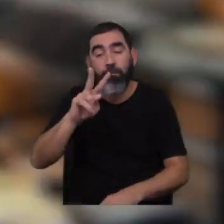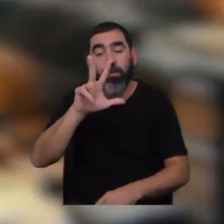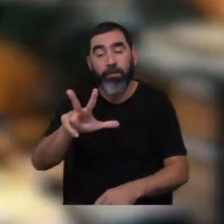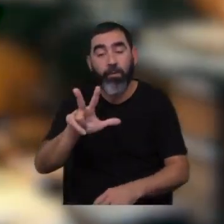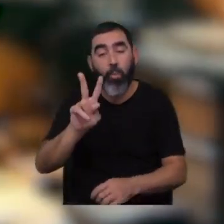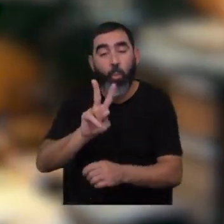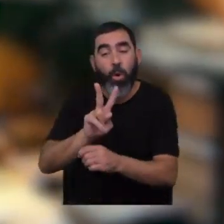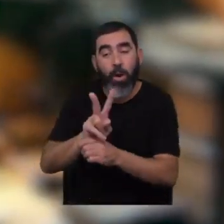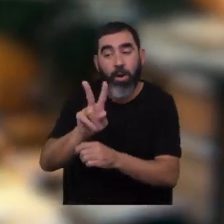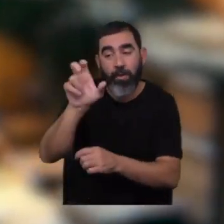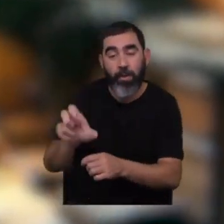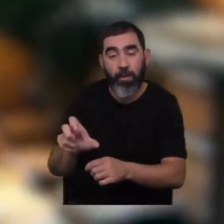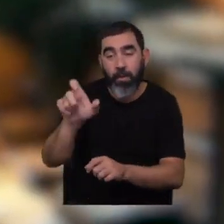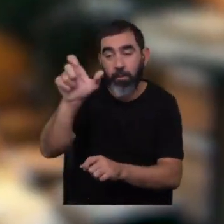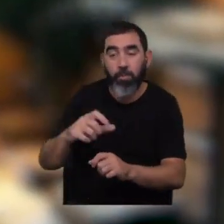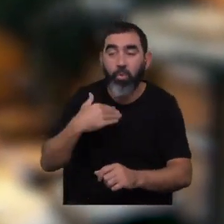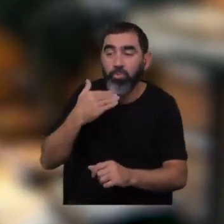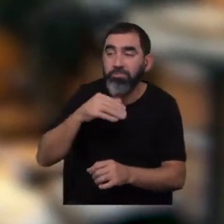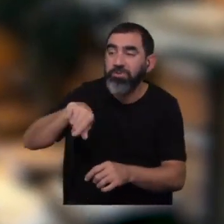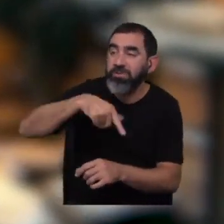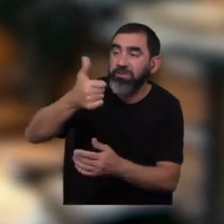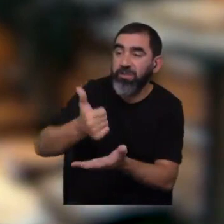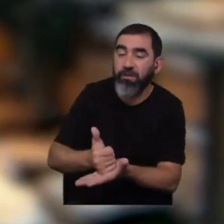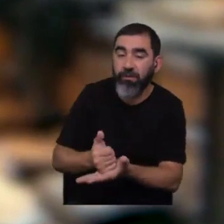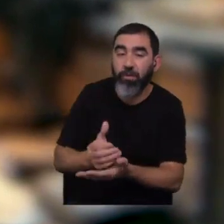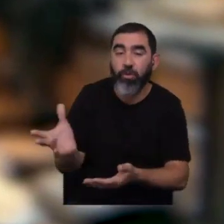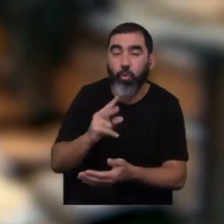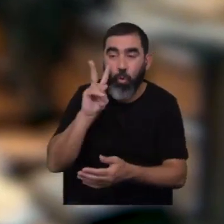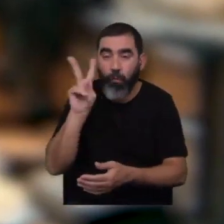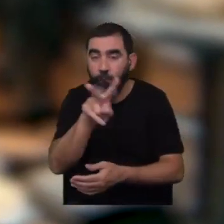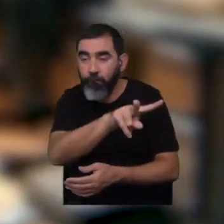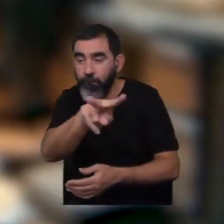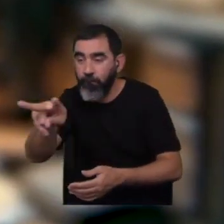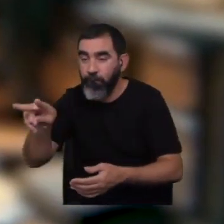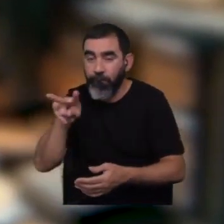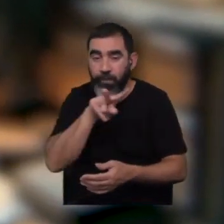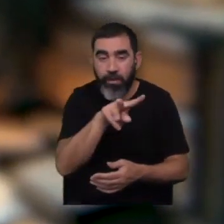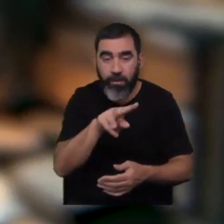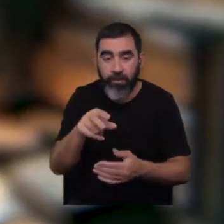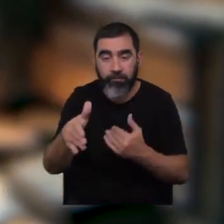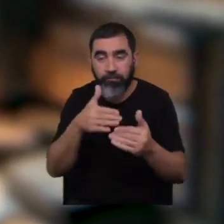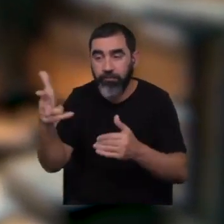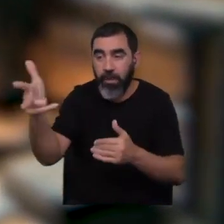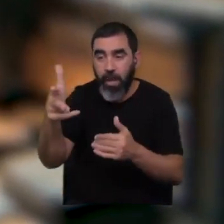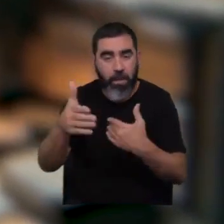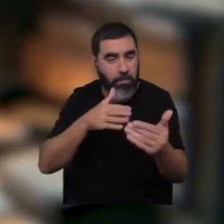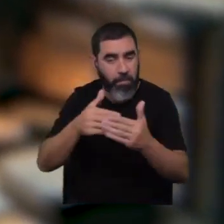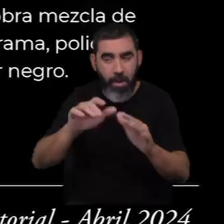ser omnisciente que ningún ciudadano sabe que existe y que todo lo ve, incluso más allá del alcance de las cámaras desplegadas para ese